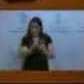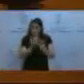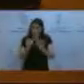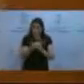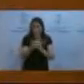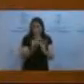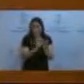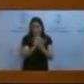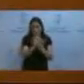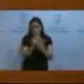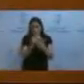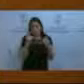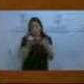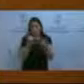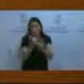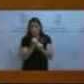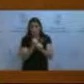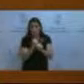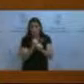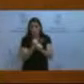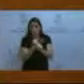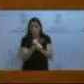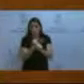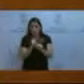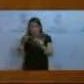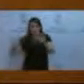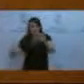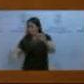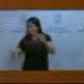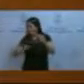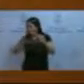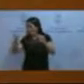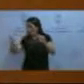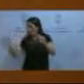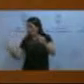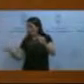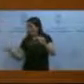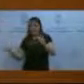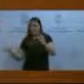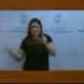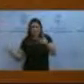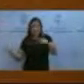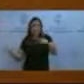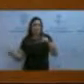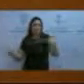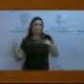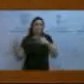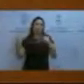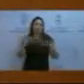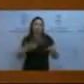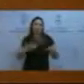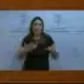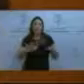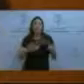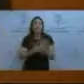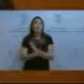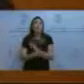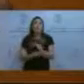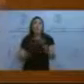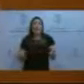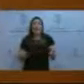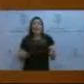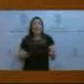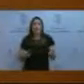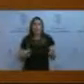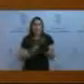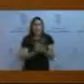ponemos a todos los servicios públicos autonómicos, ninguno ha disminuido tanto de encontrarla a través de ese servicio como la asturiana en los últimos 10 años. ¿Qué pasa? Que el SEPEPA nos